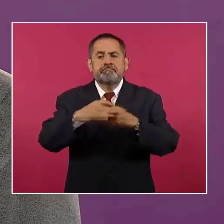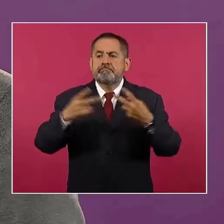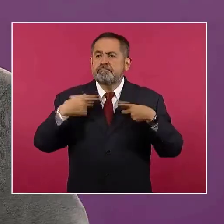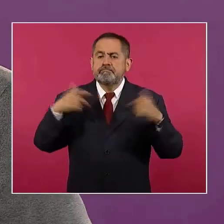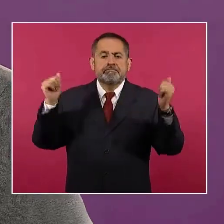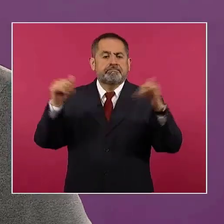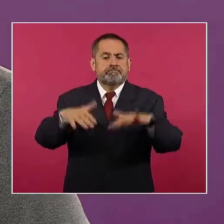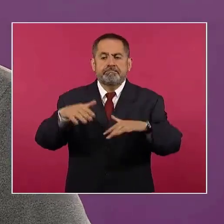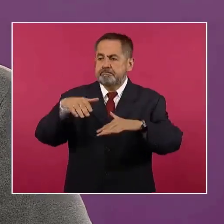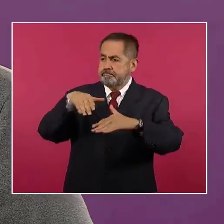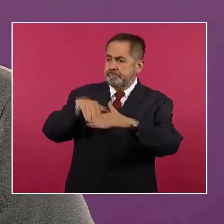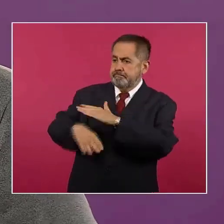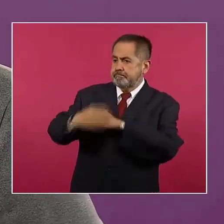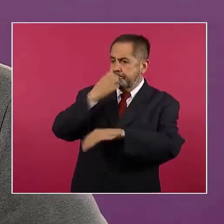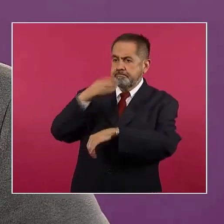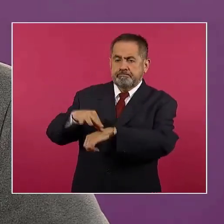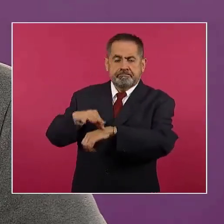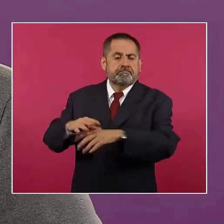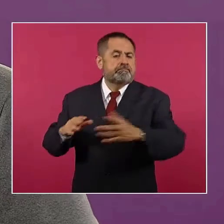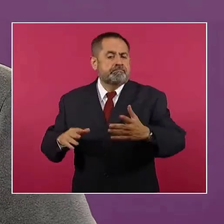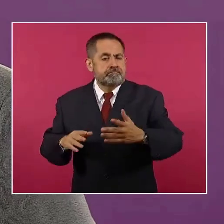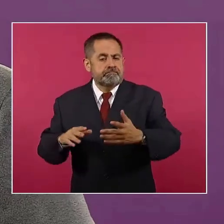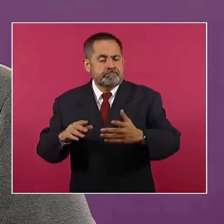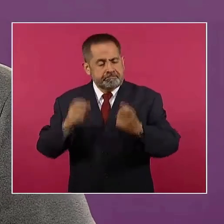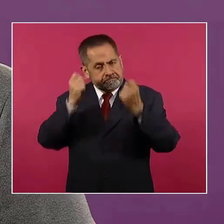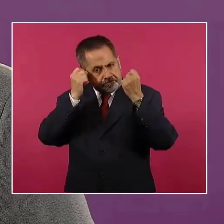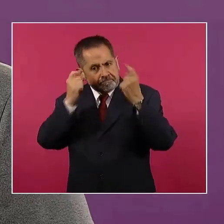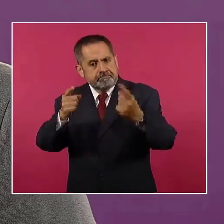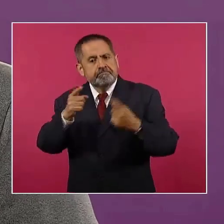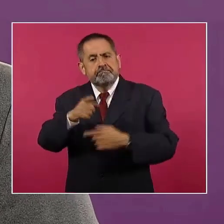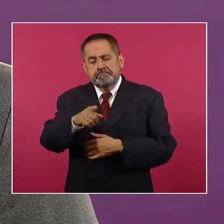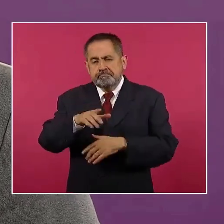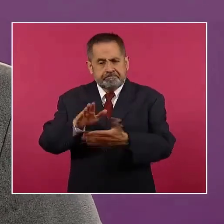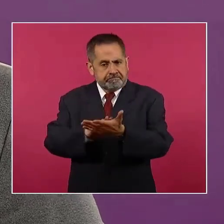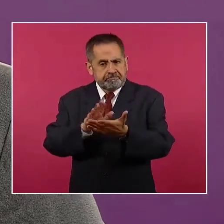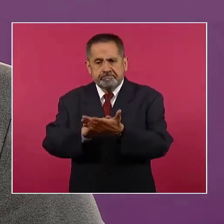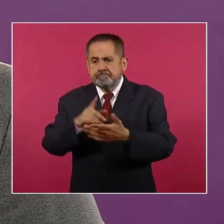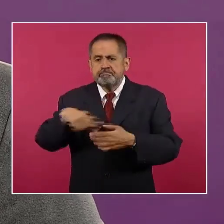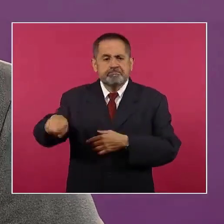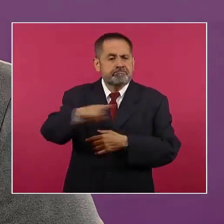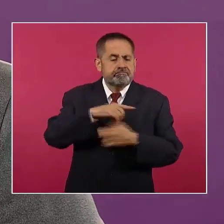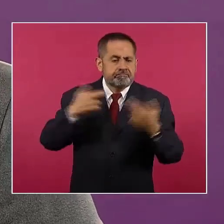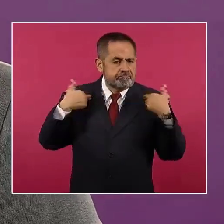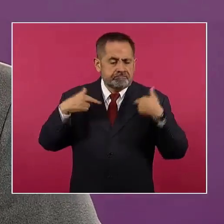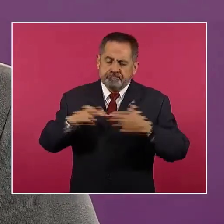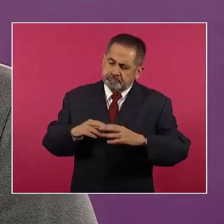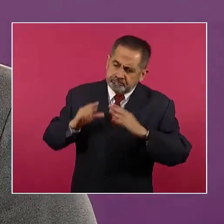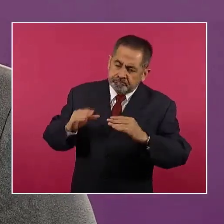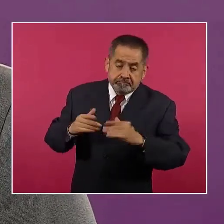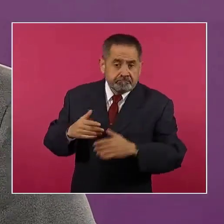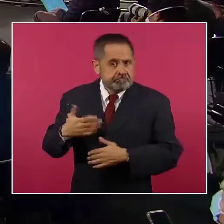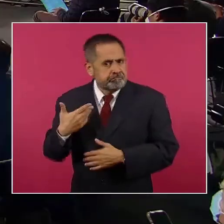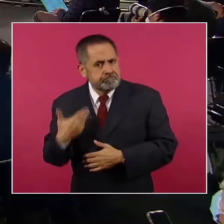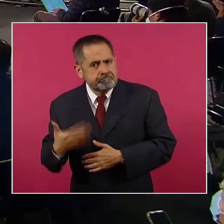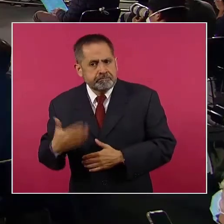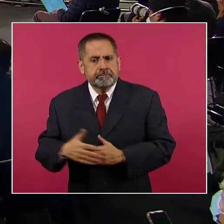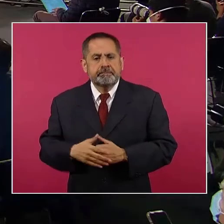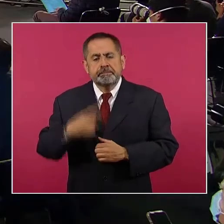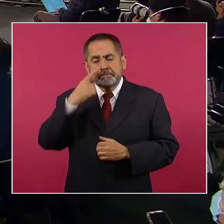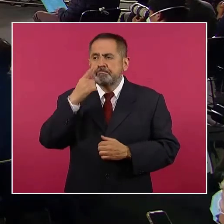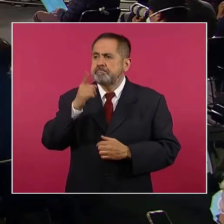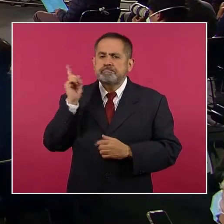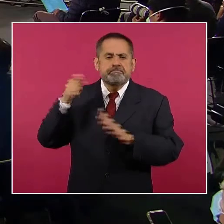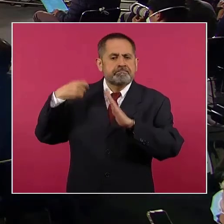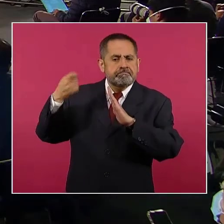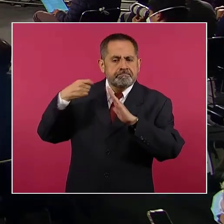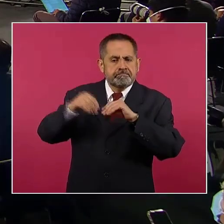regreso y nuestro reconocimiento por su entrega y dedicación a nuestros queridos maestros. A continuación, los invito a ver los